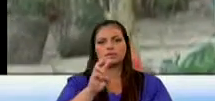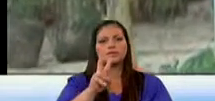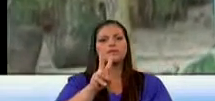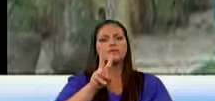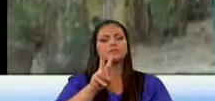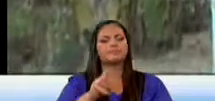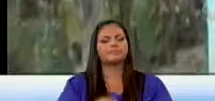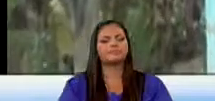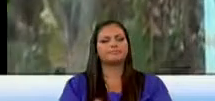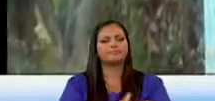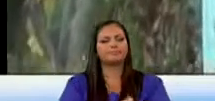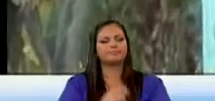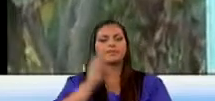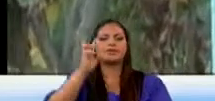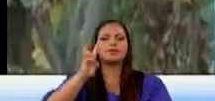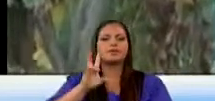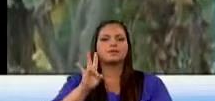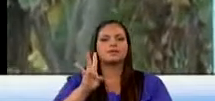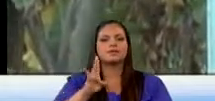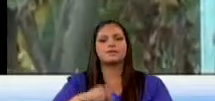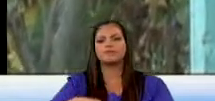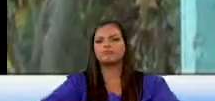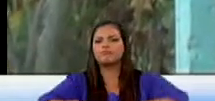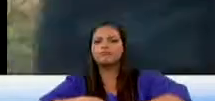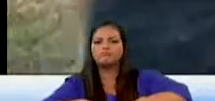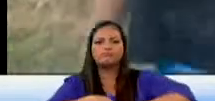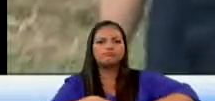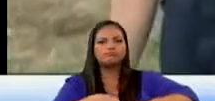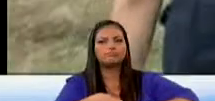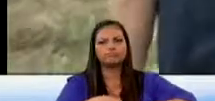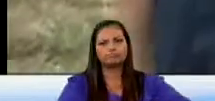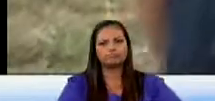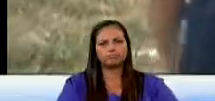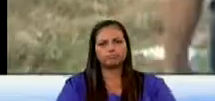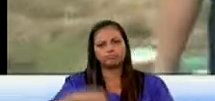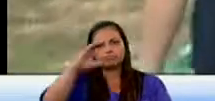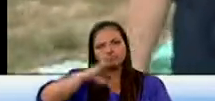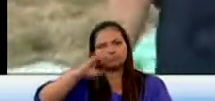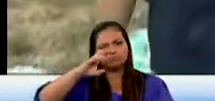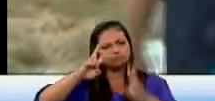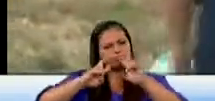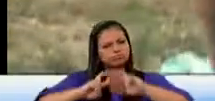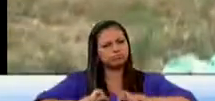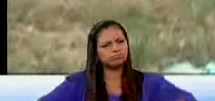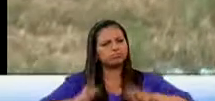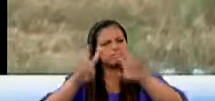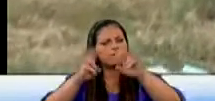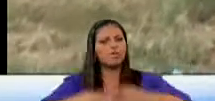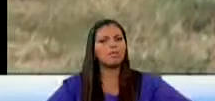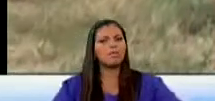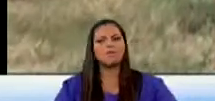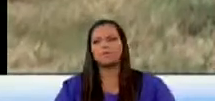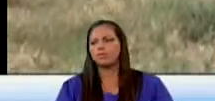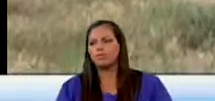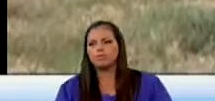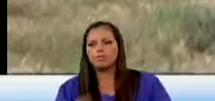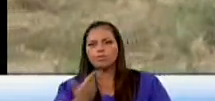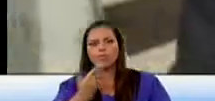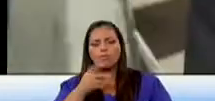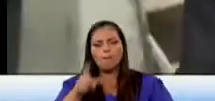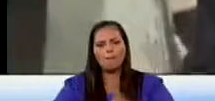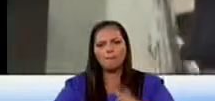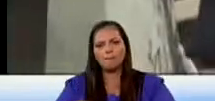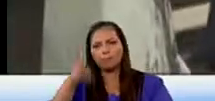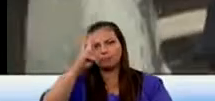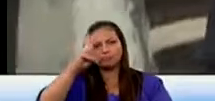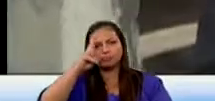La presencia nuestra se está investigando un delito de lavado de activos. Estamos en etapa de investigación y